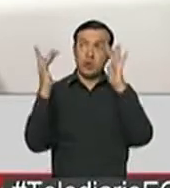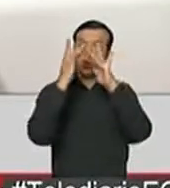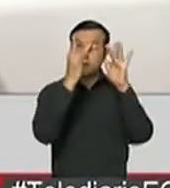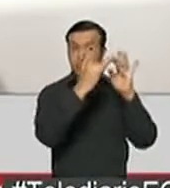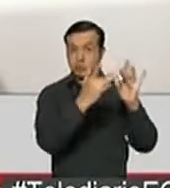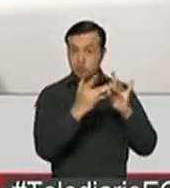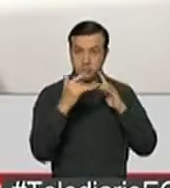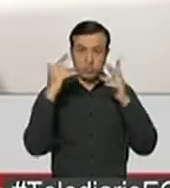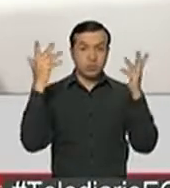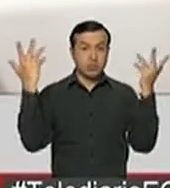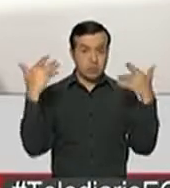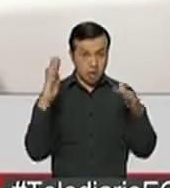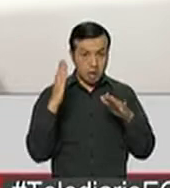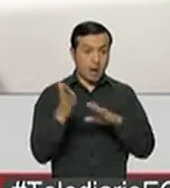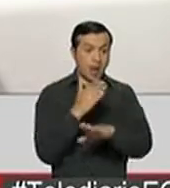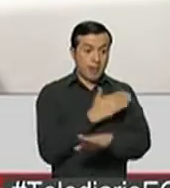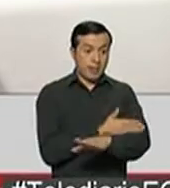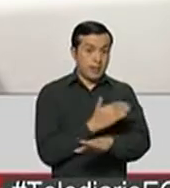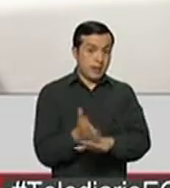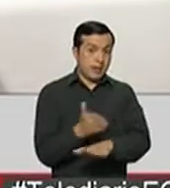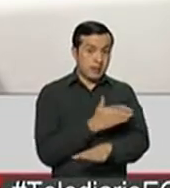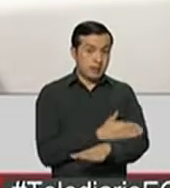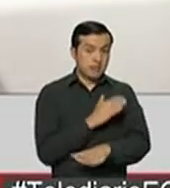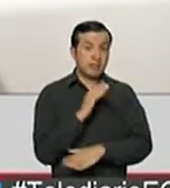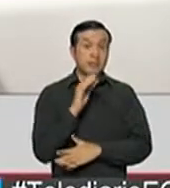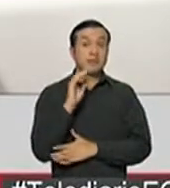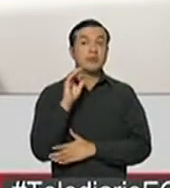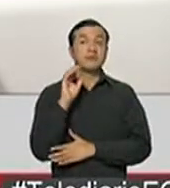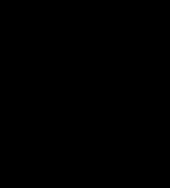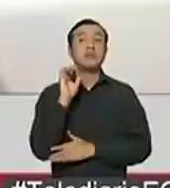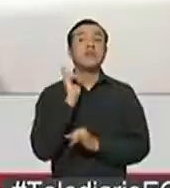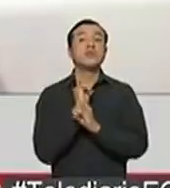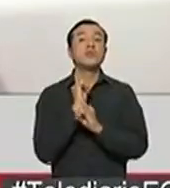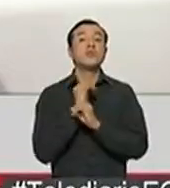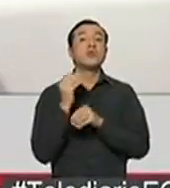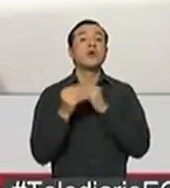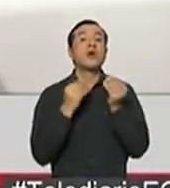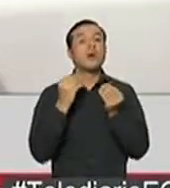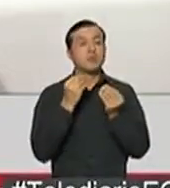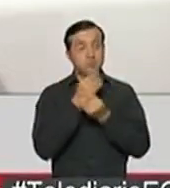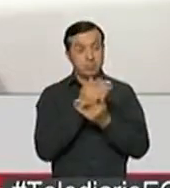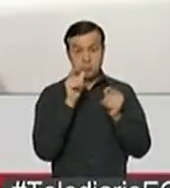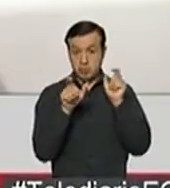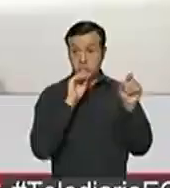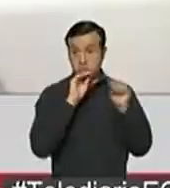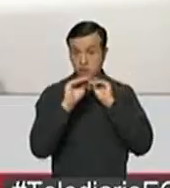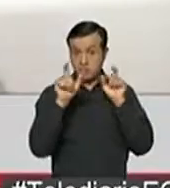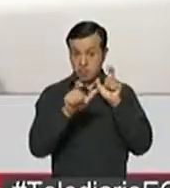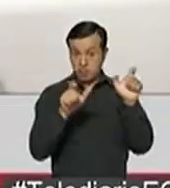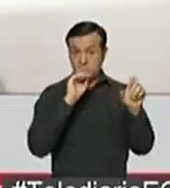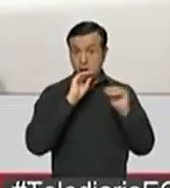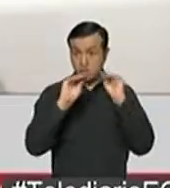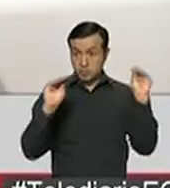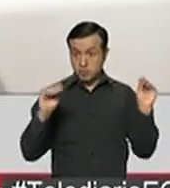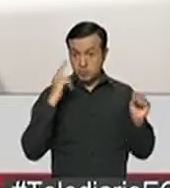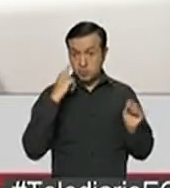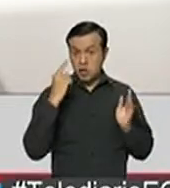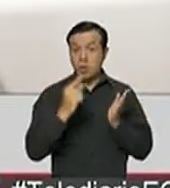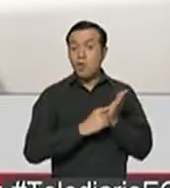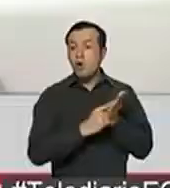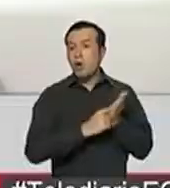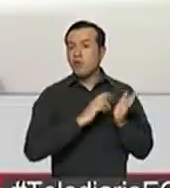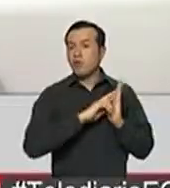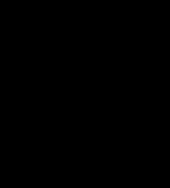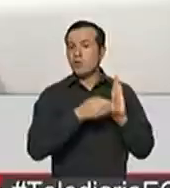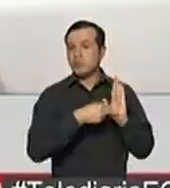forma previa al lanzamiento de los concursos, la agencia ha puesto a disposición de la ciudadanía y de todos los interesados los borradores